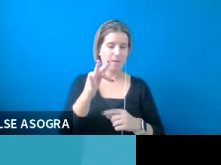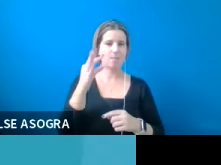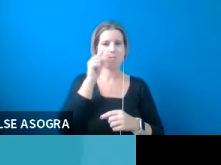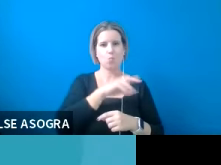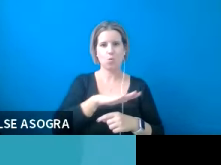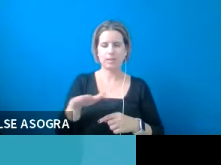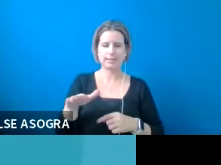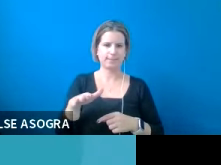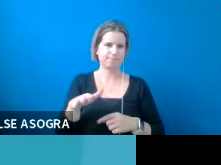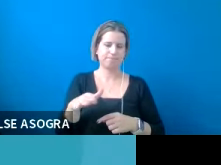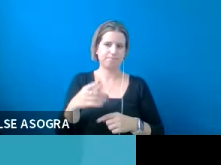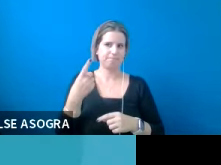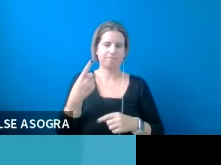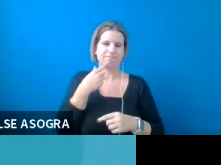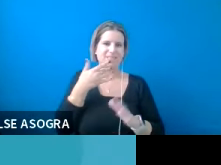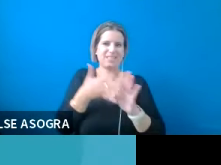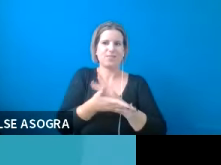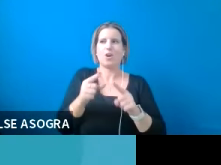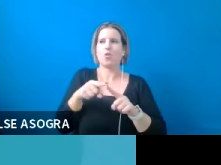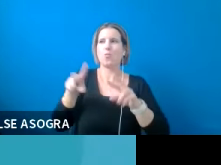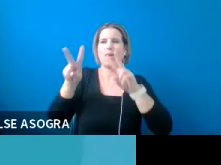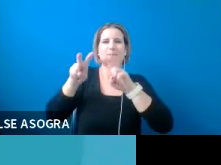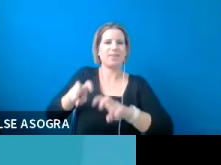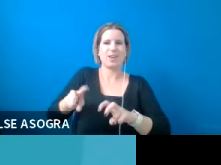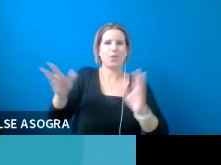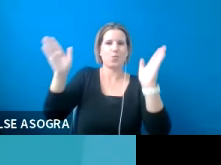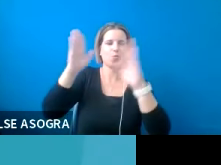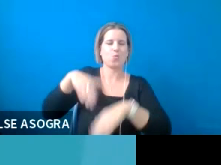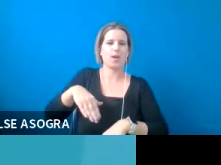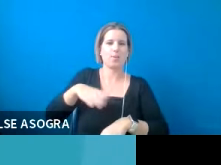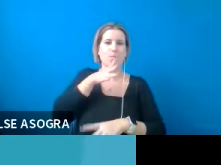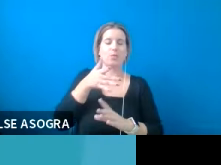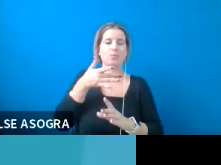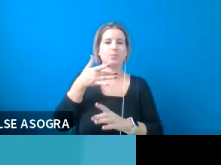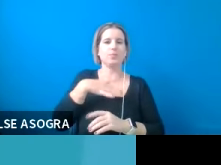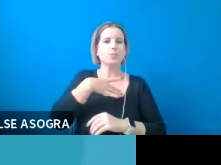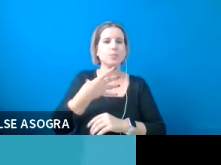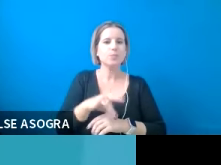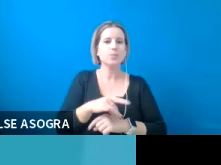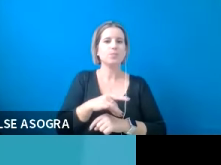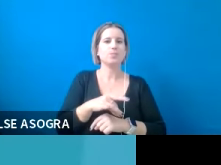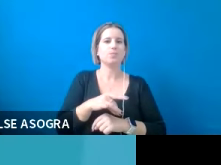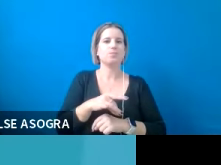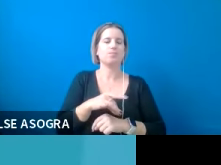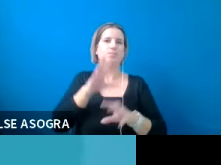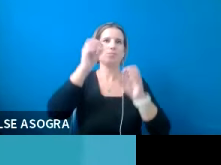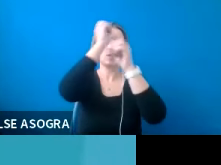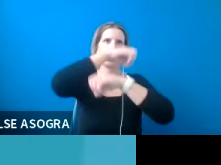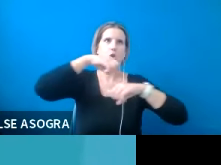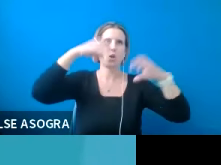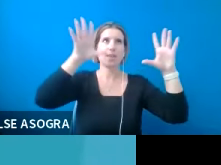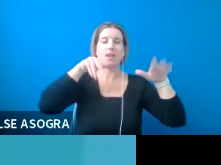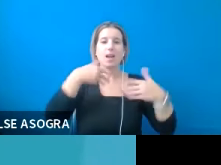infrarrepresentadas en estos estudios científicos sobre el autismo de modo que es posible que la conceptualización que